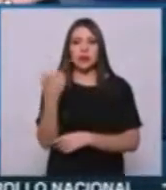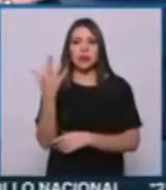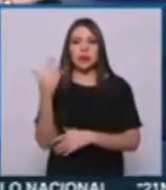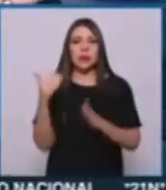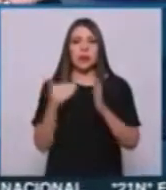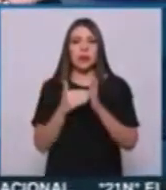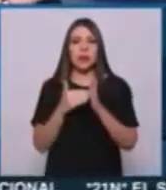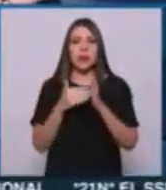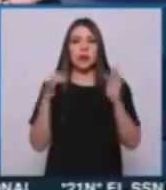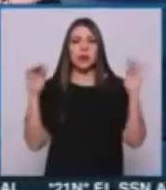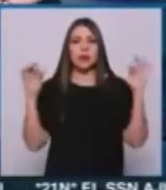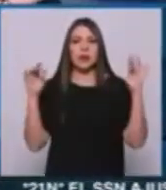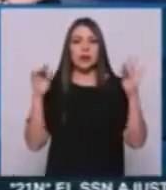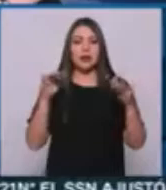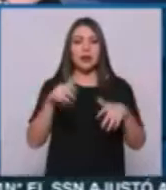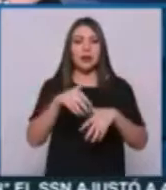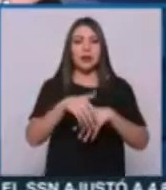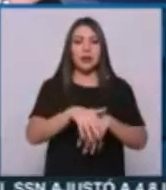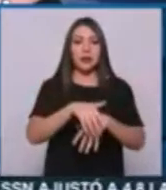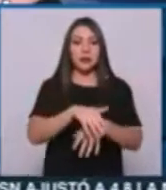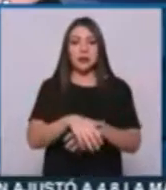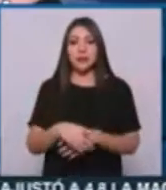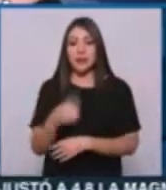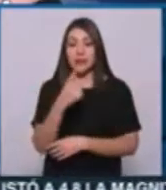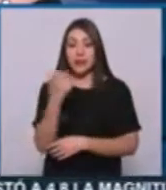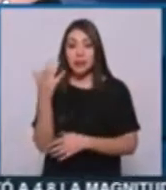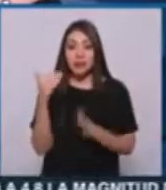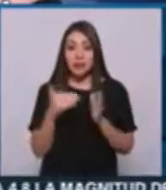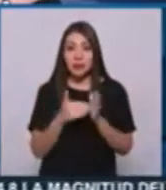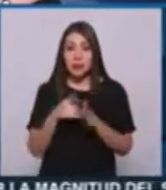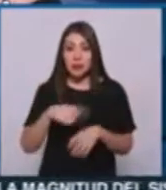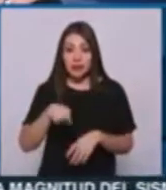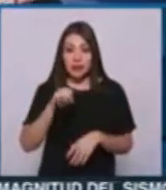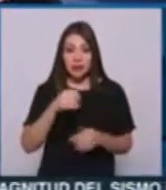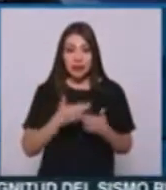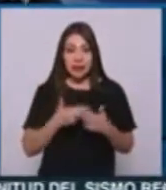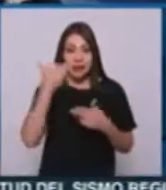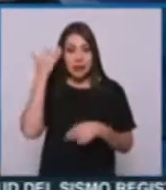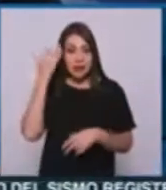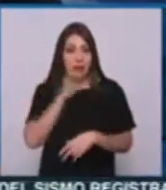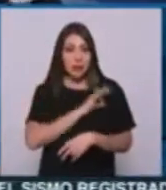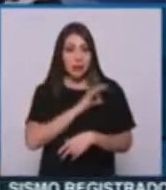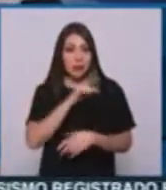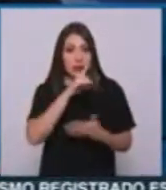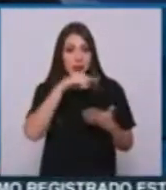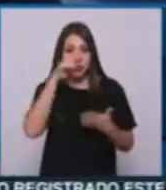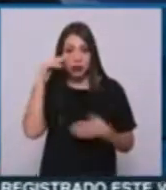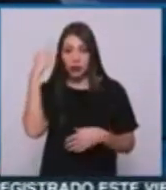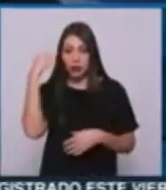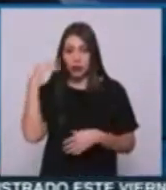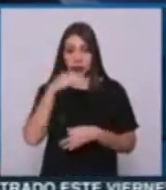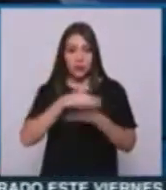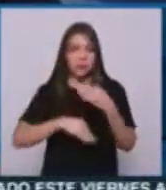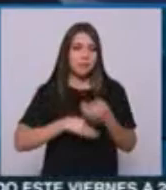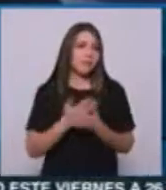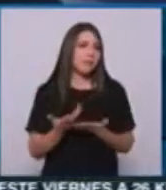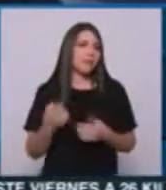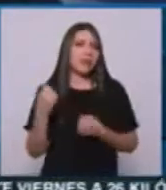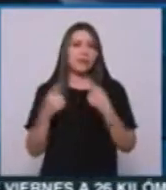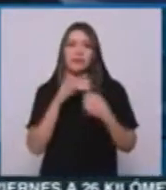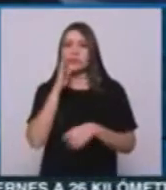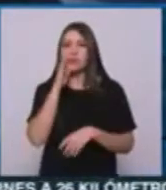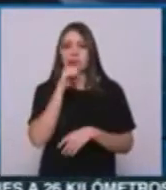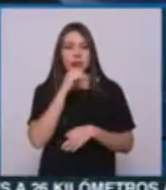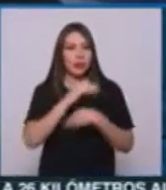mega procesión. ¿Les va a dar tiempo? 150,000 asistentes van a poder pintarlos a todos. No los alcanzamos a pintar a todos, obviamente mucha gente ya